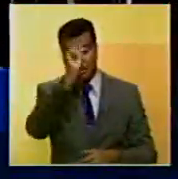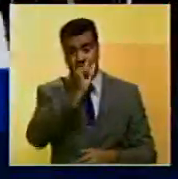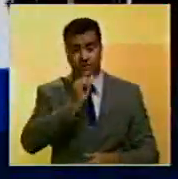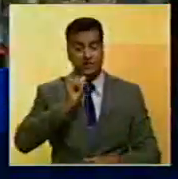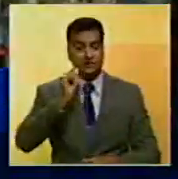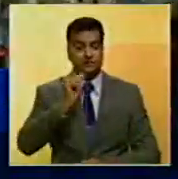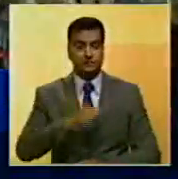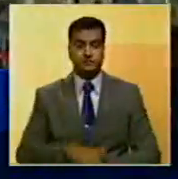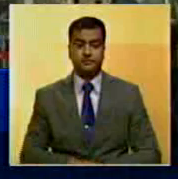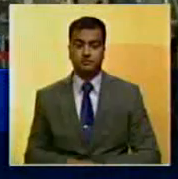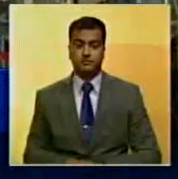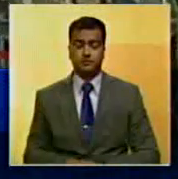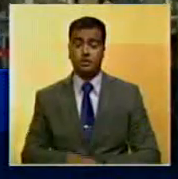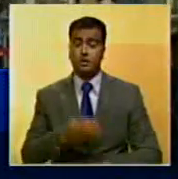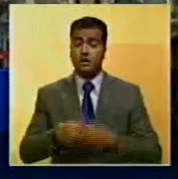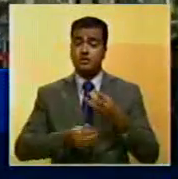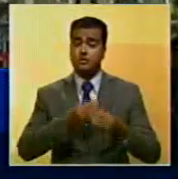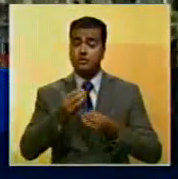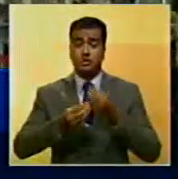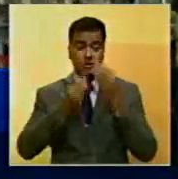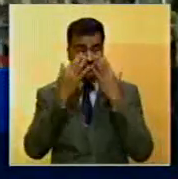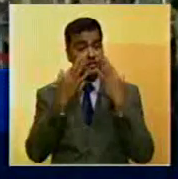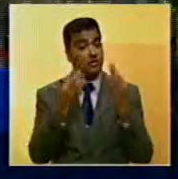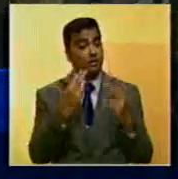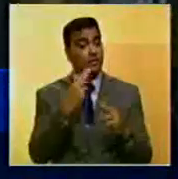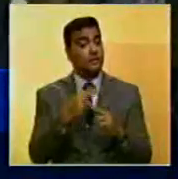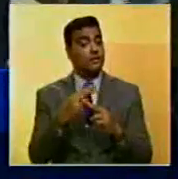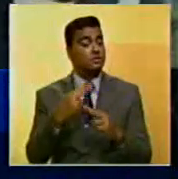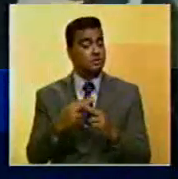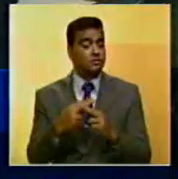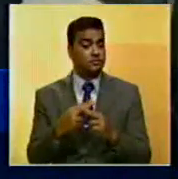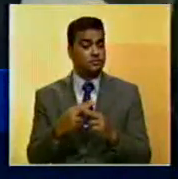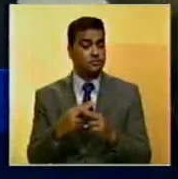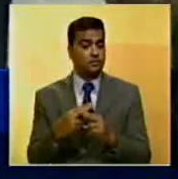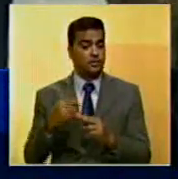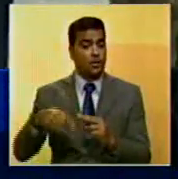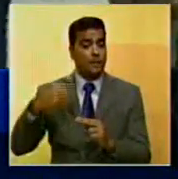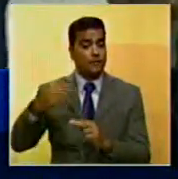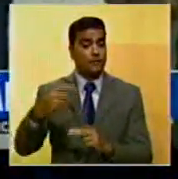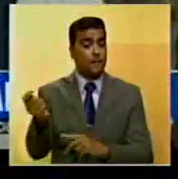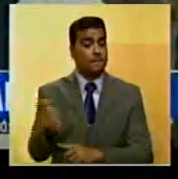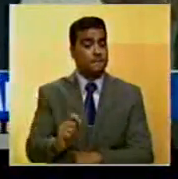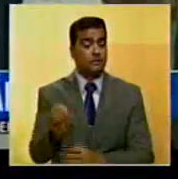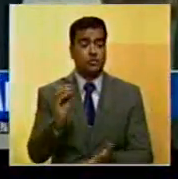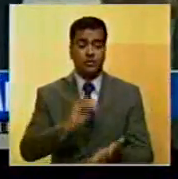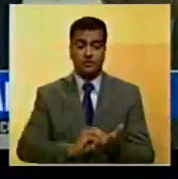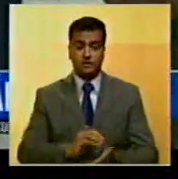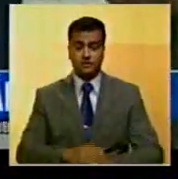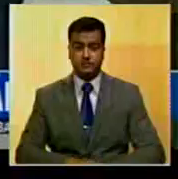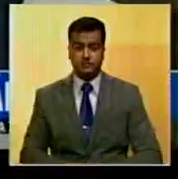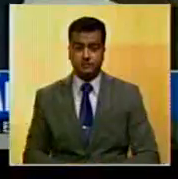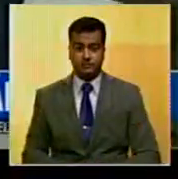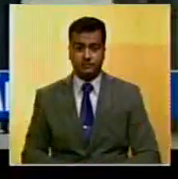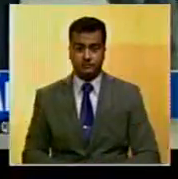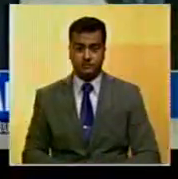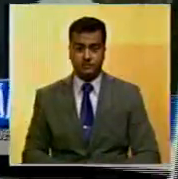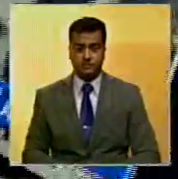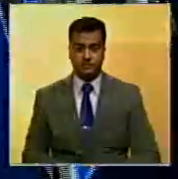Occidental. La organización advirtió del riesgo que existe de que en los próximos meses reaparezcan más casos.